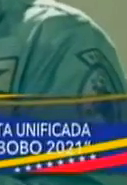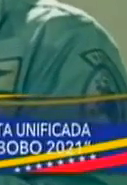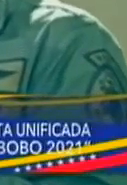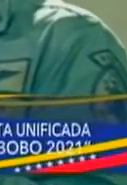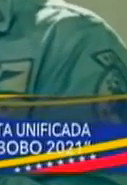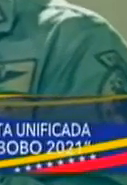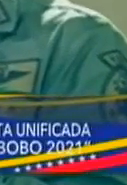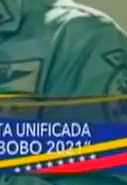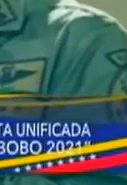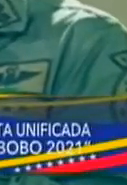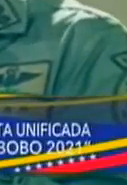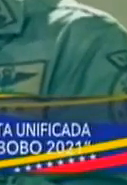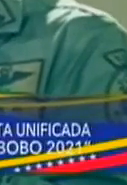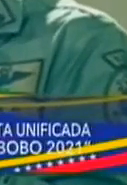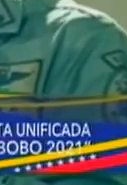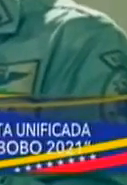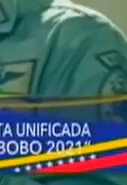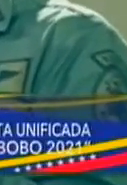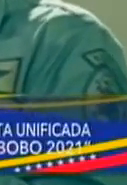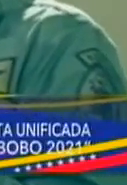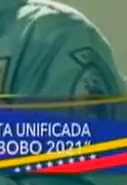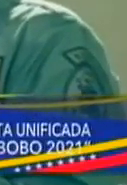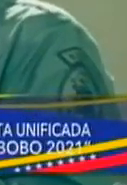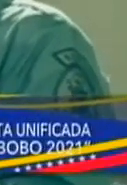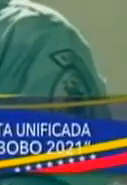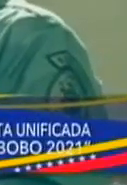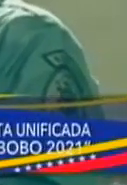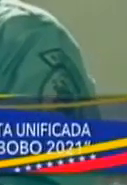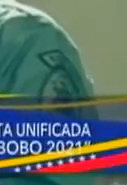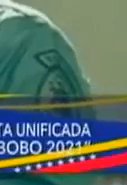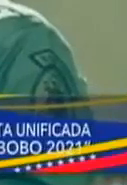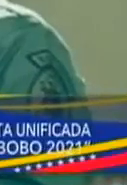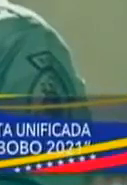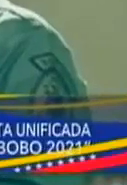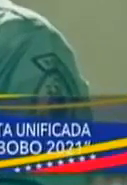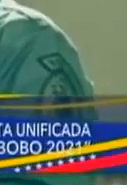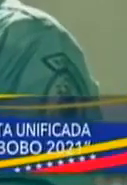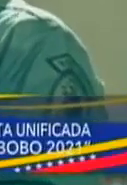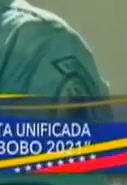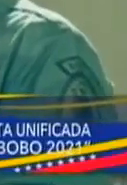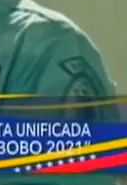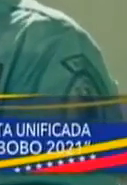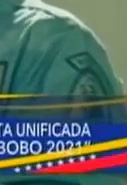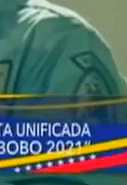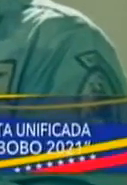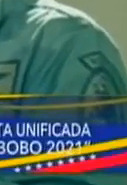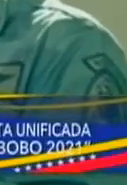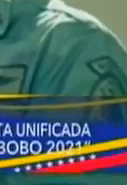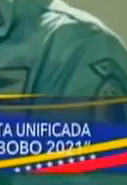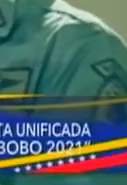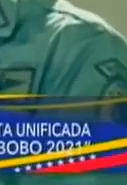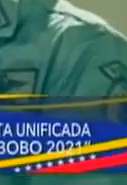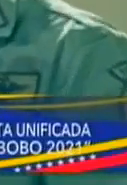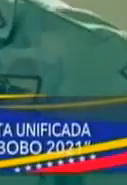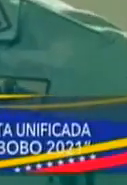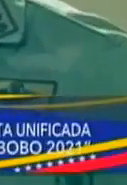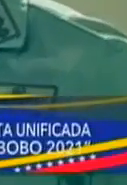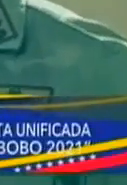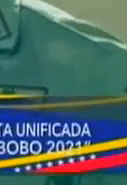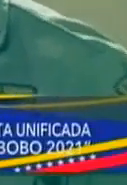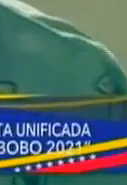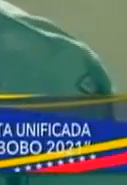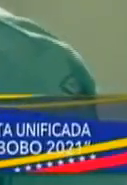programáticamente, no verla por compartimentos estancos, ni verla sectorialmente, no, integralmente. Fíjese, mi comandante en jefe,